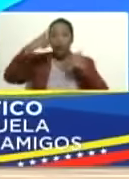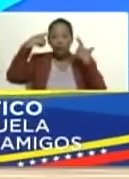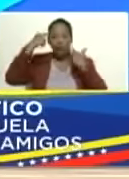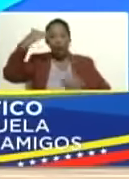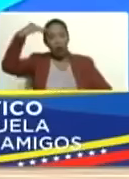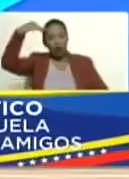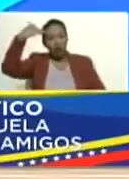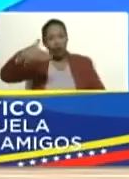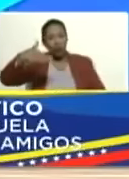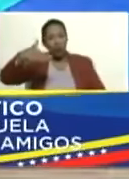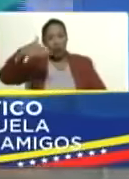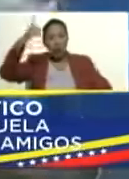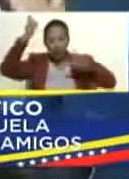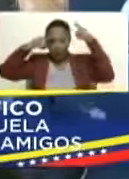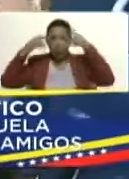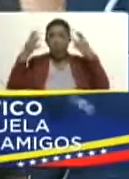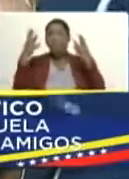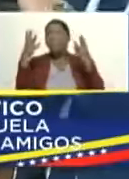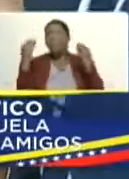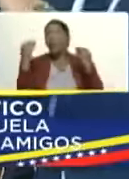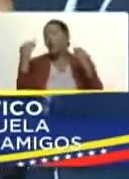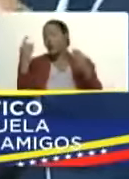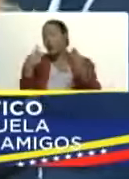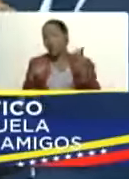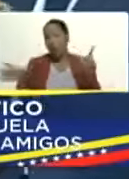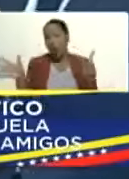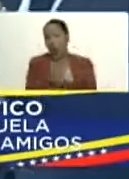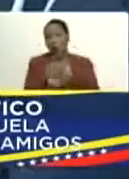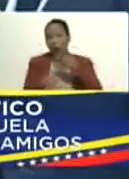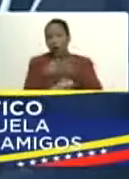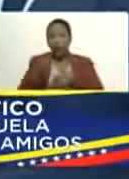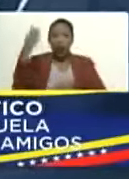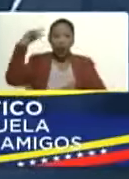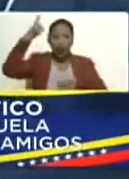Hugo Chávez, entre muchos triunfos.